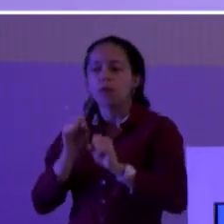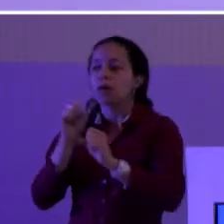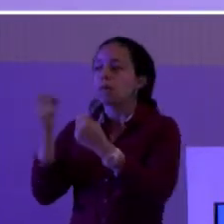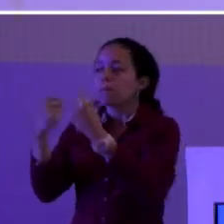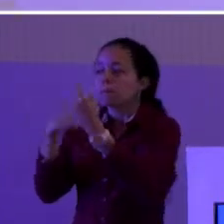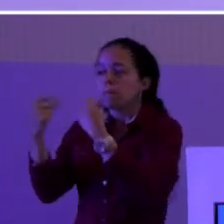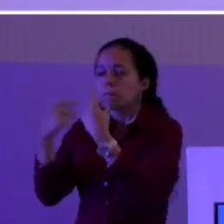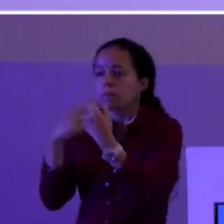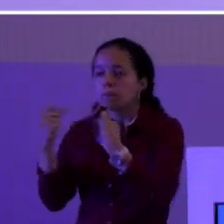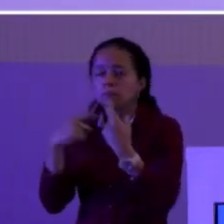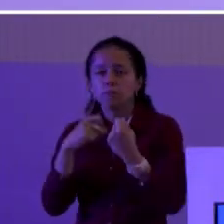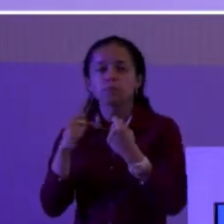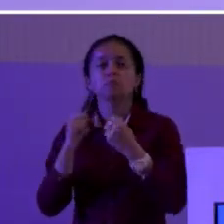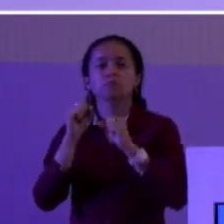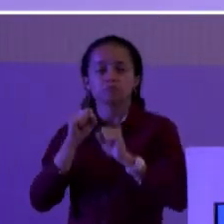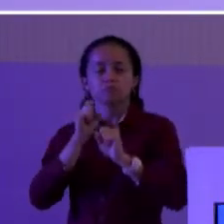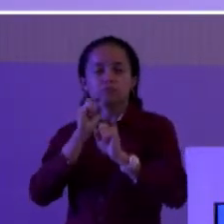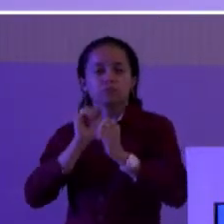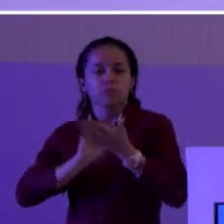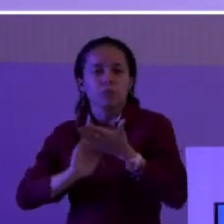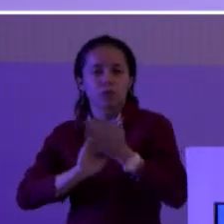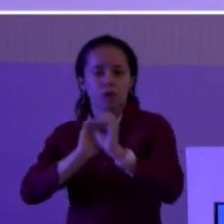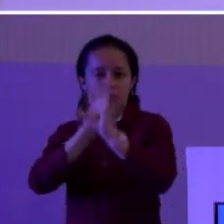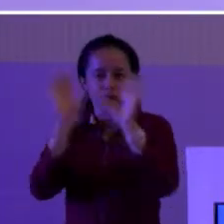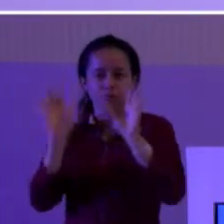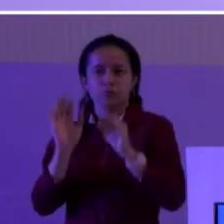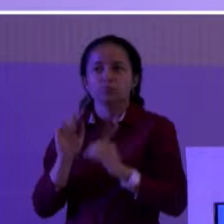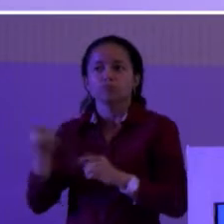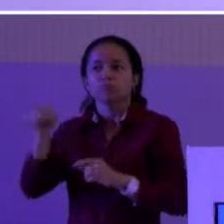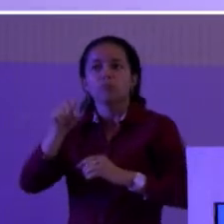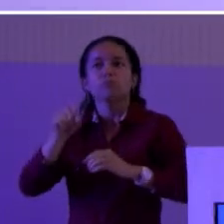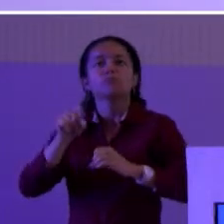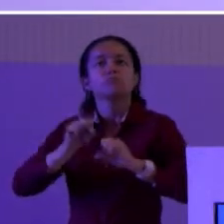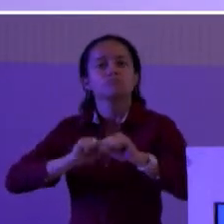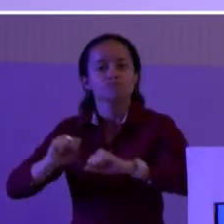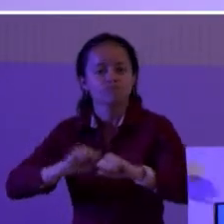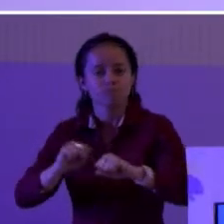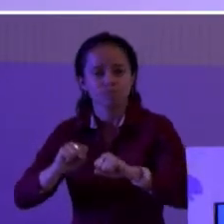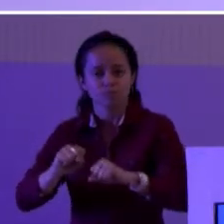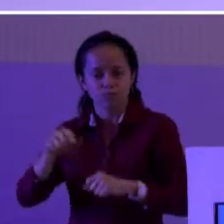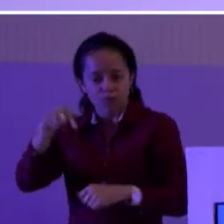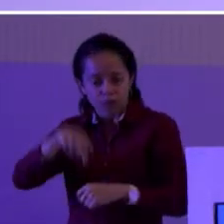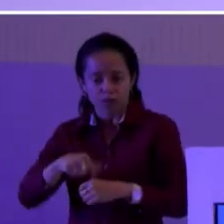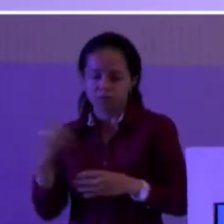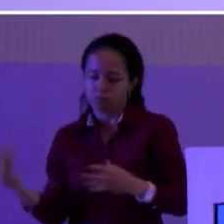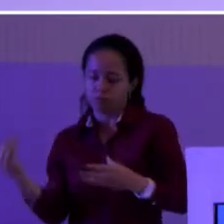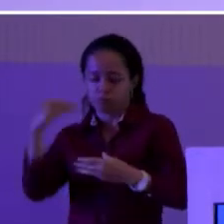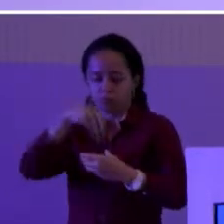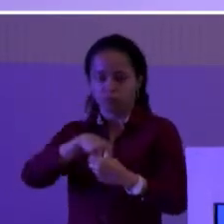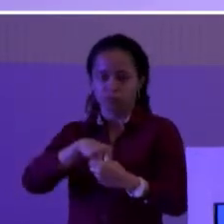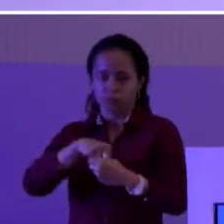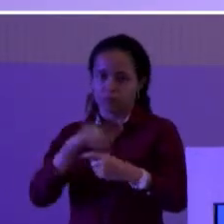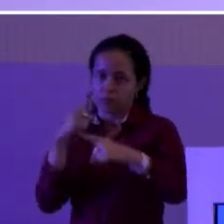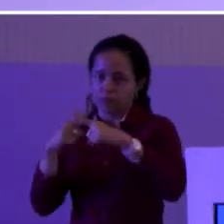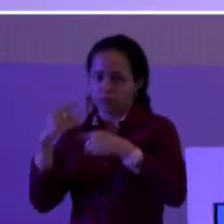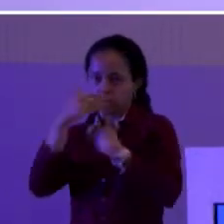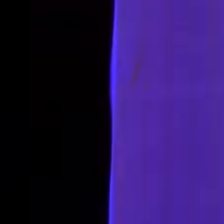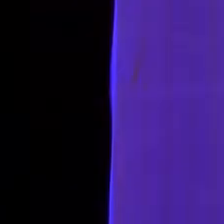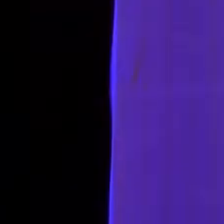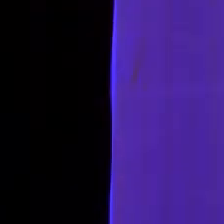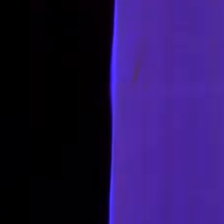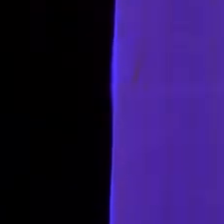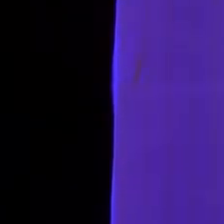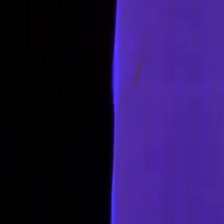inquietudes y que ustedes se vuelvan partícipes y actores fundamentales de lo que es la reintegración y reincorporación de los excombatientes. Muy